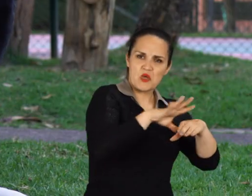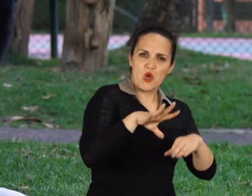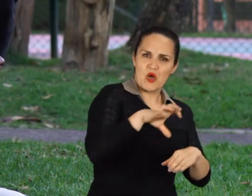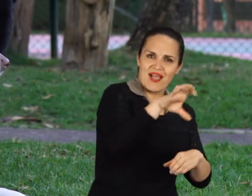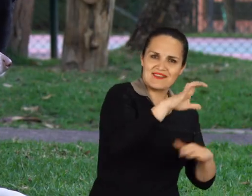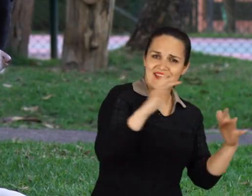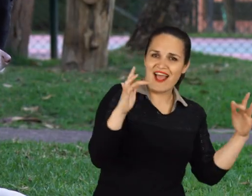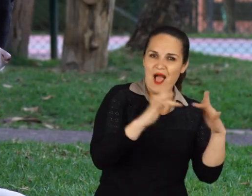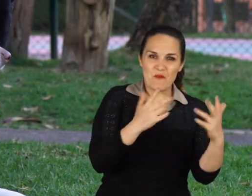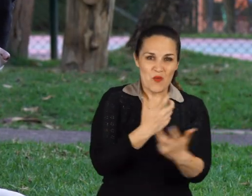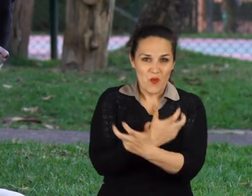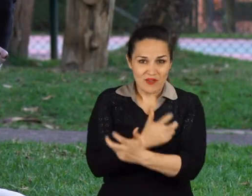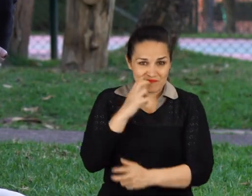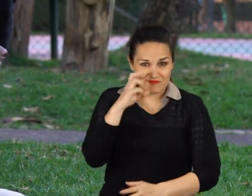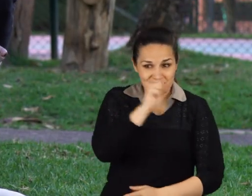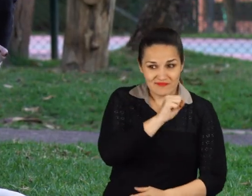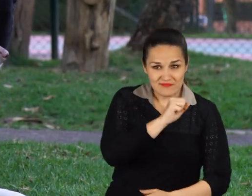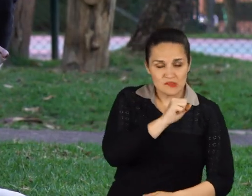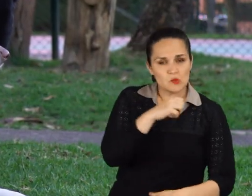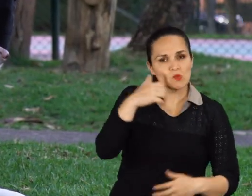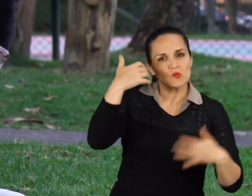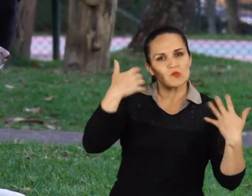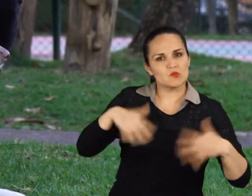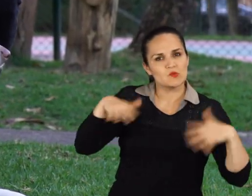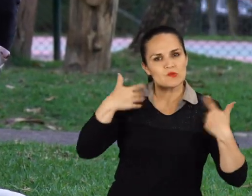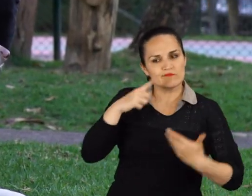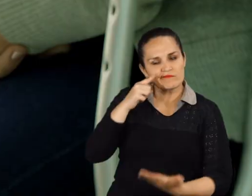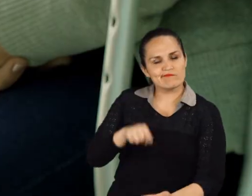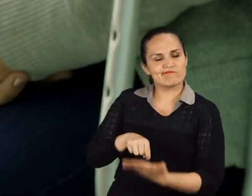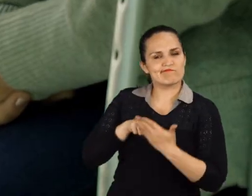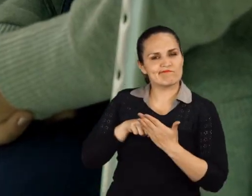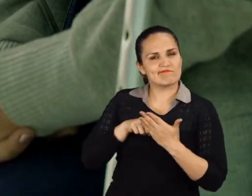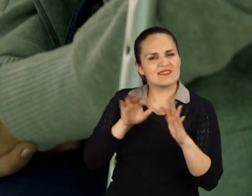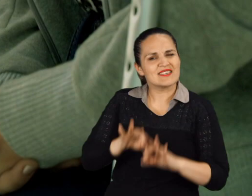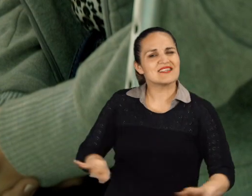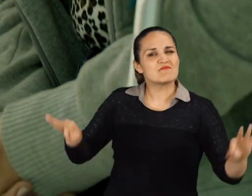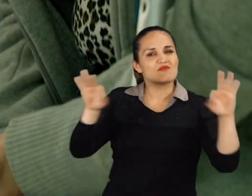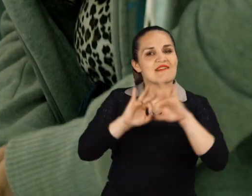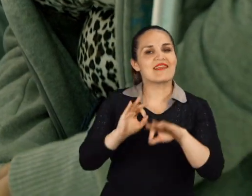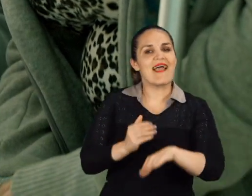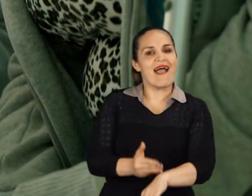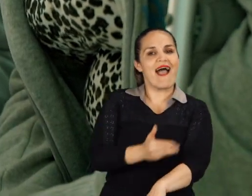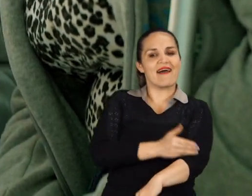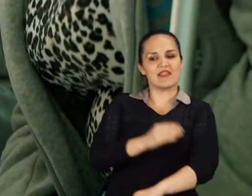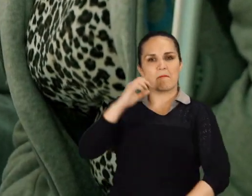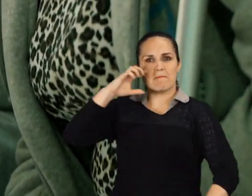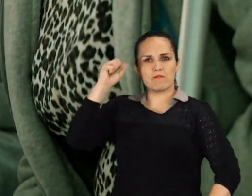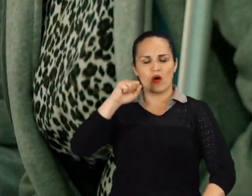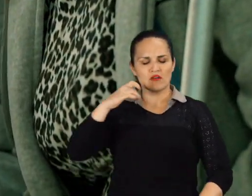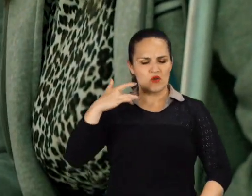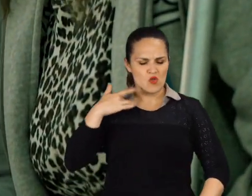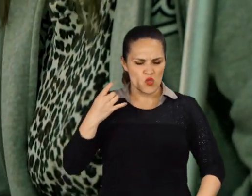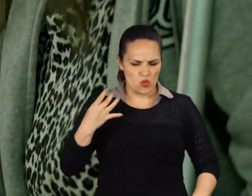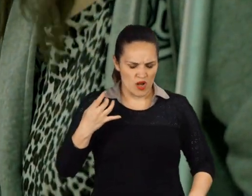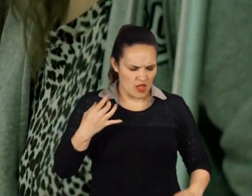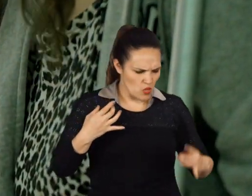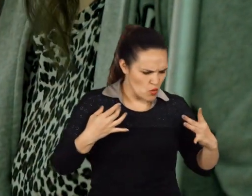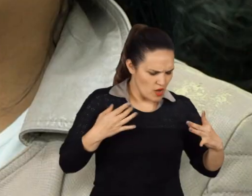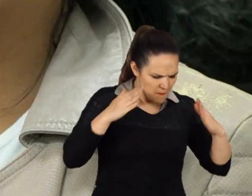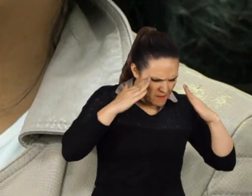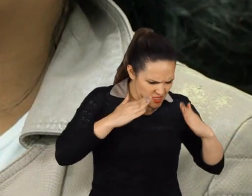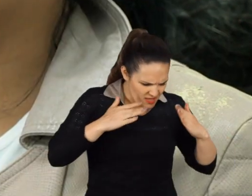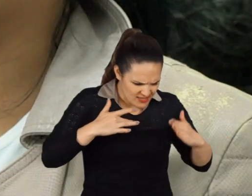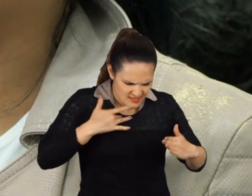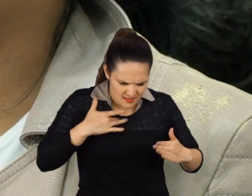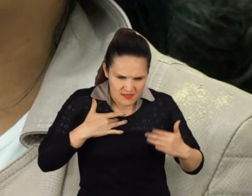de ortopedia oncológica, nos damos cuenta que lo más importante es detectar el cáncer a tiempo y para ello es de vital relevancia